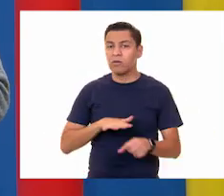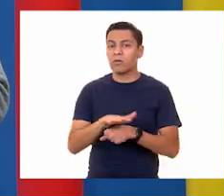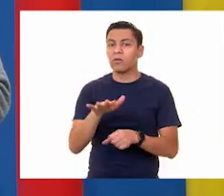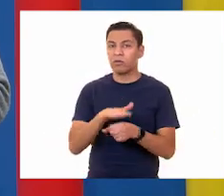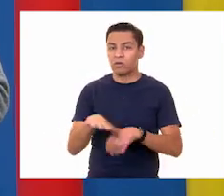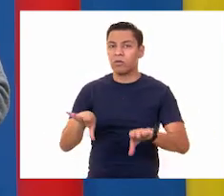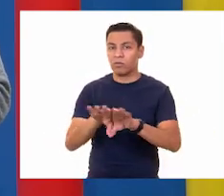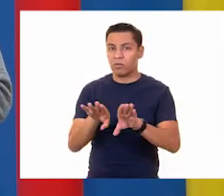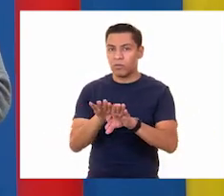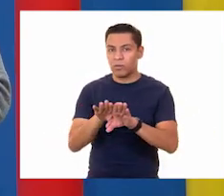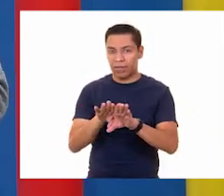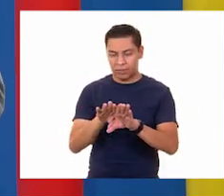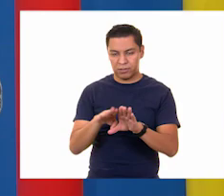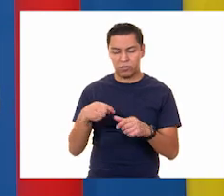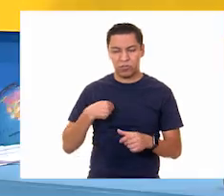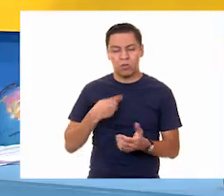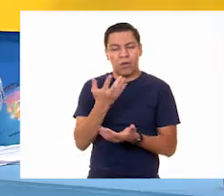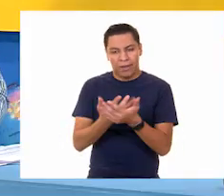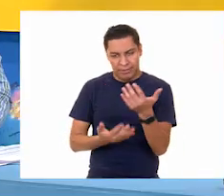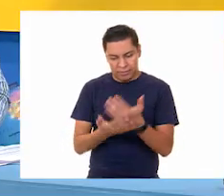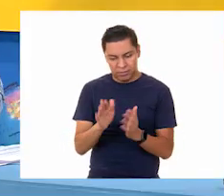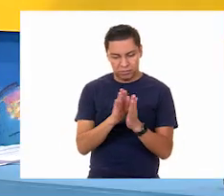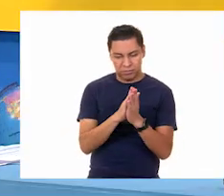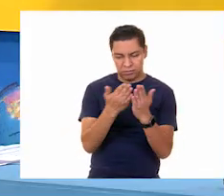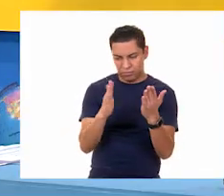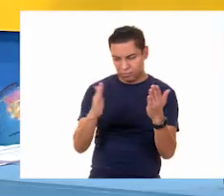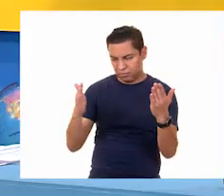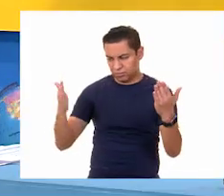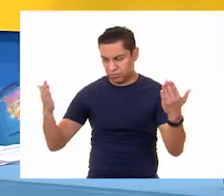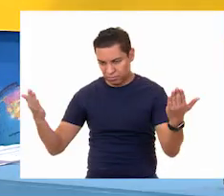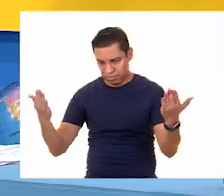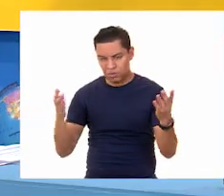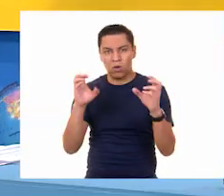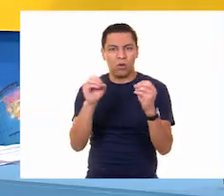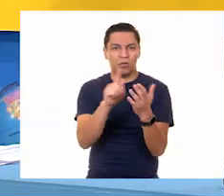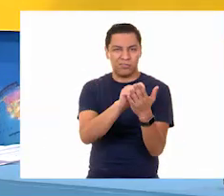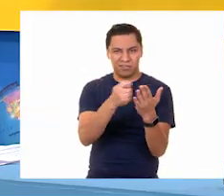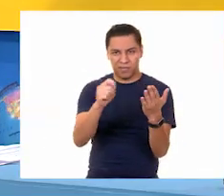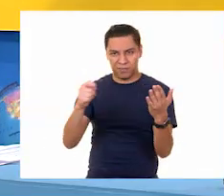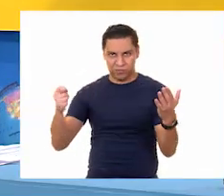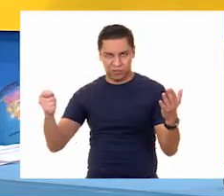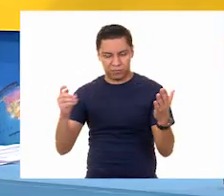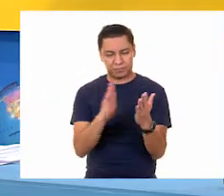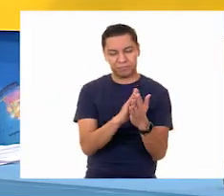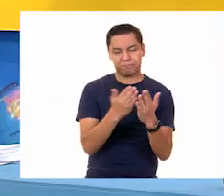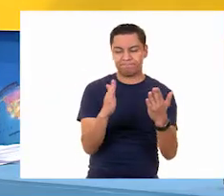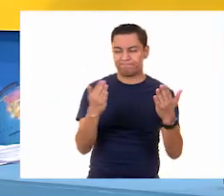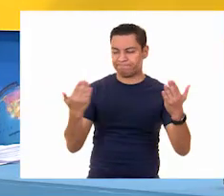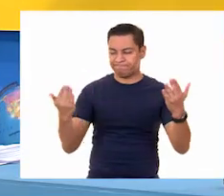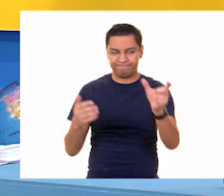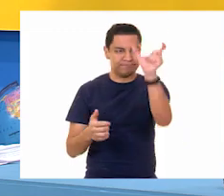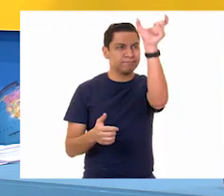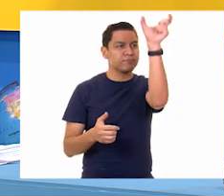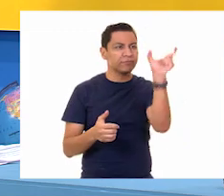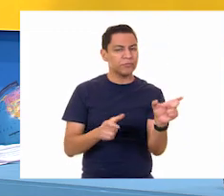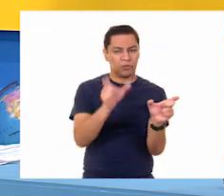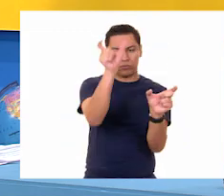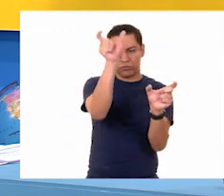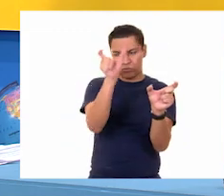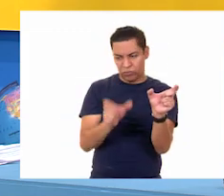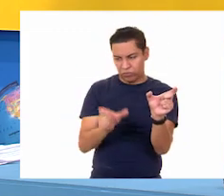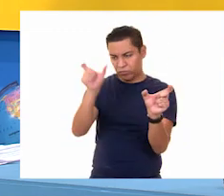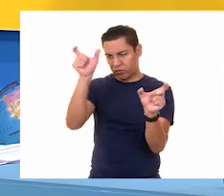elaborar estos materiales escritos. Muy bien. Al realizar la exploración, prestamos atención a las columnas que conforman los